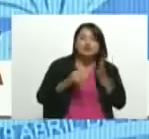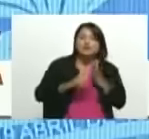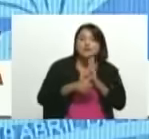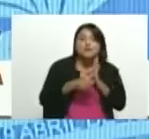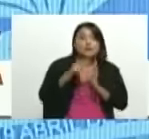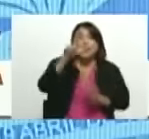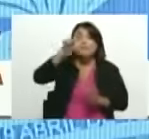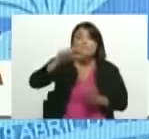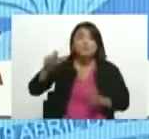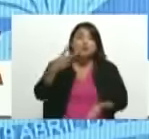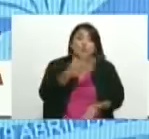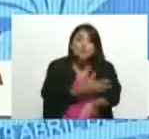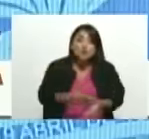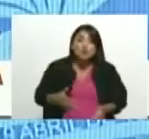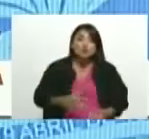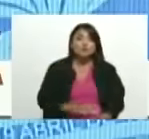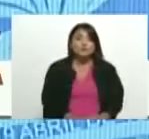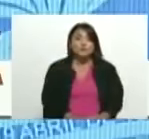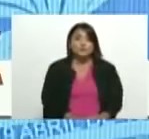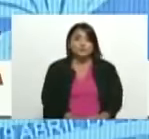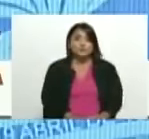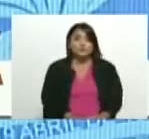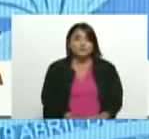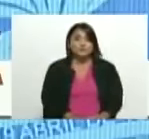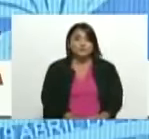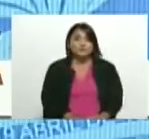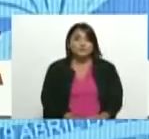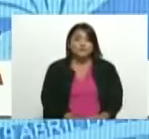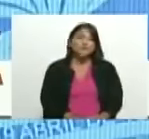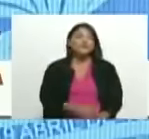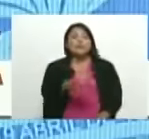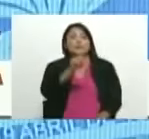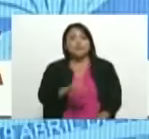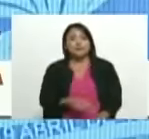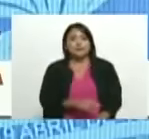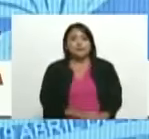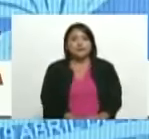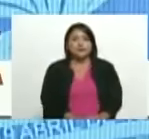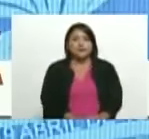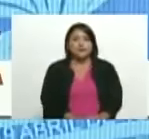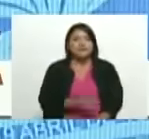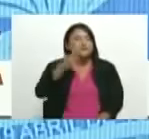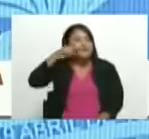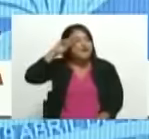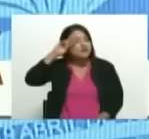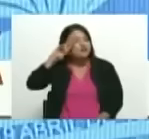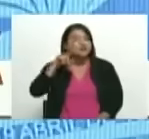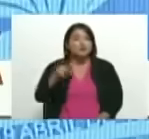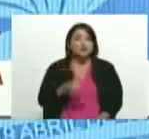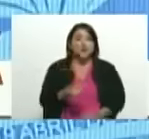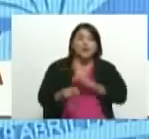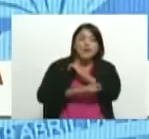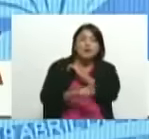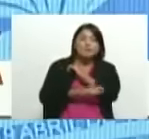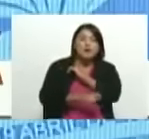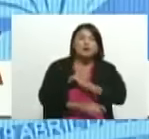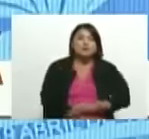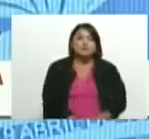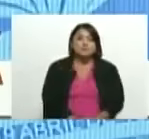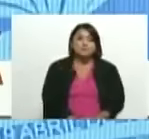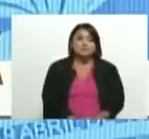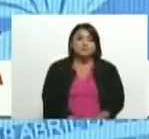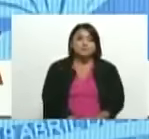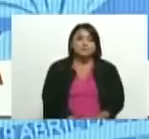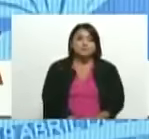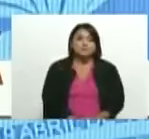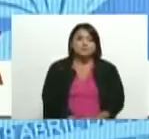solamente robaron eso, también robaron la condición en la cual